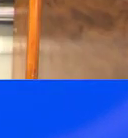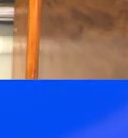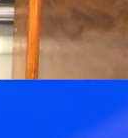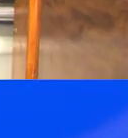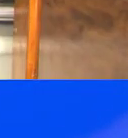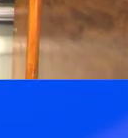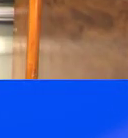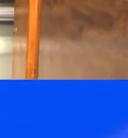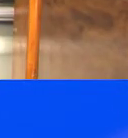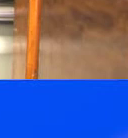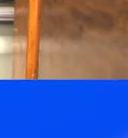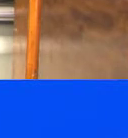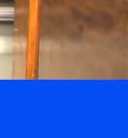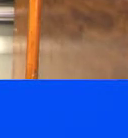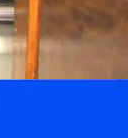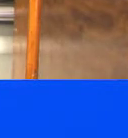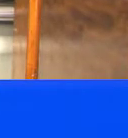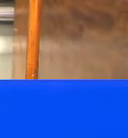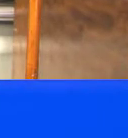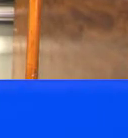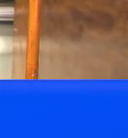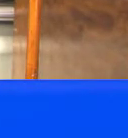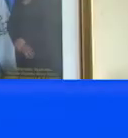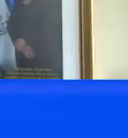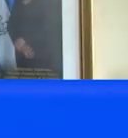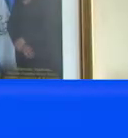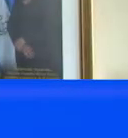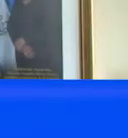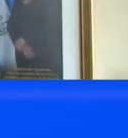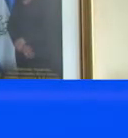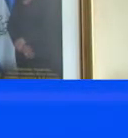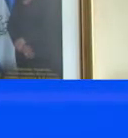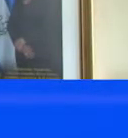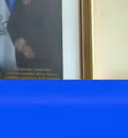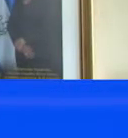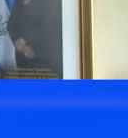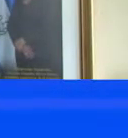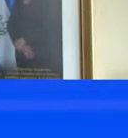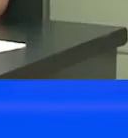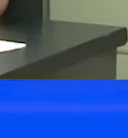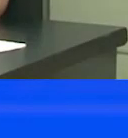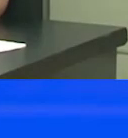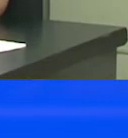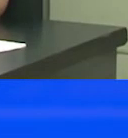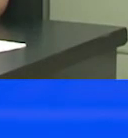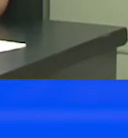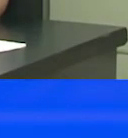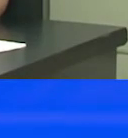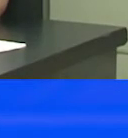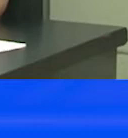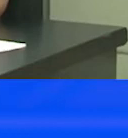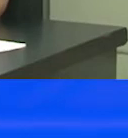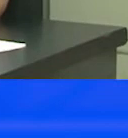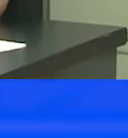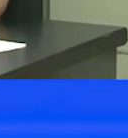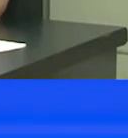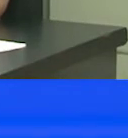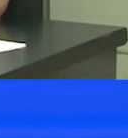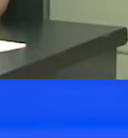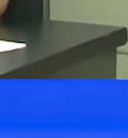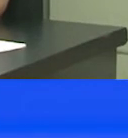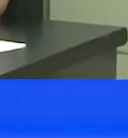departamental podrás reunirte con los diputados y diputadas del departamento participar en foros audiencias públicas